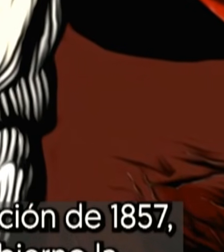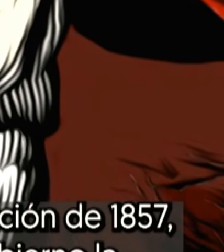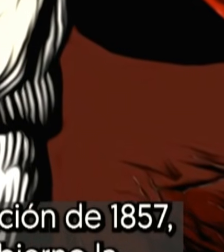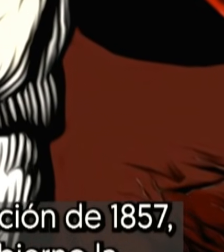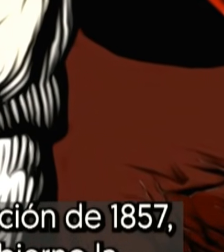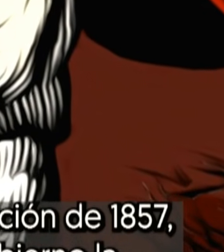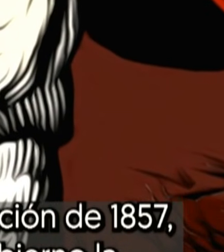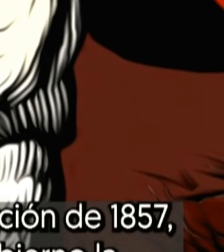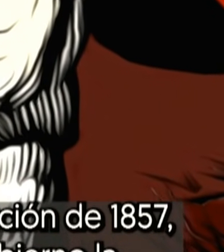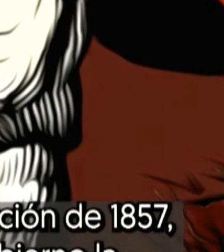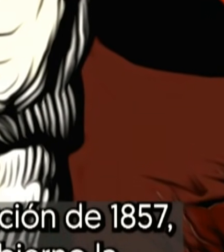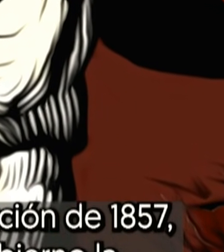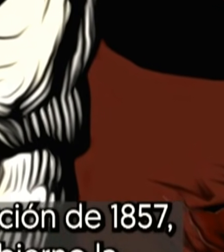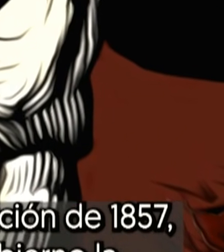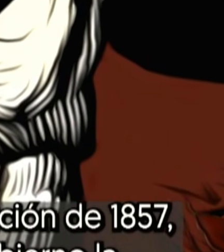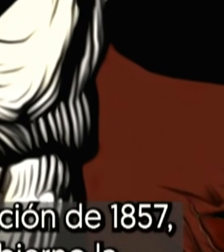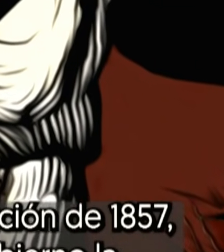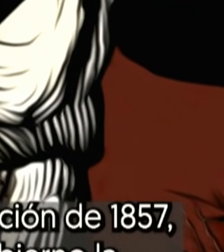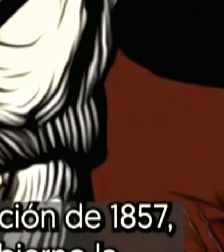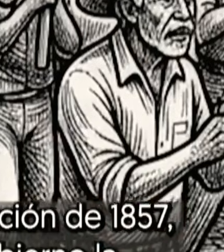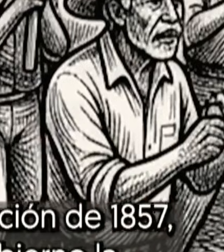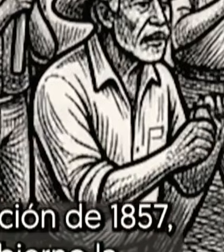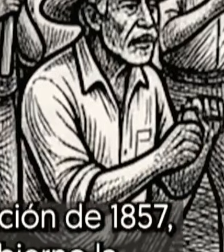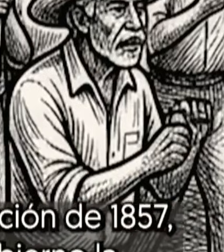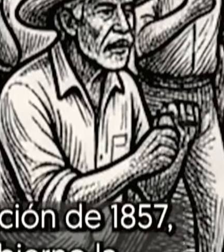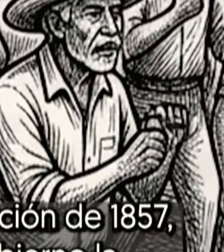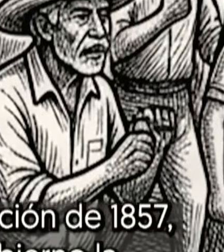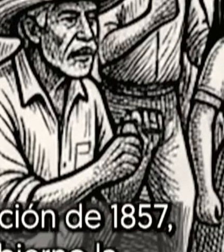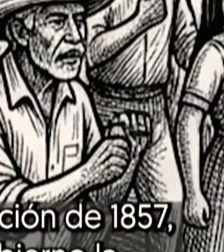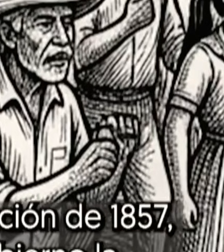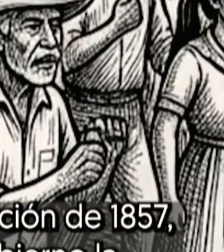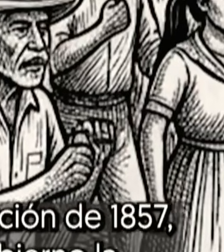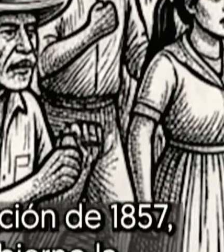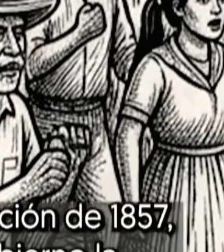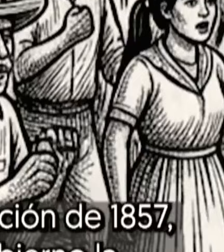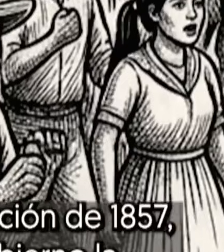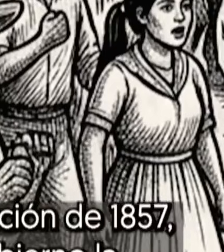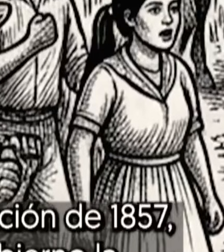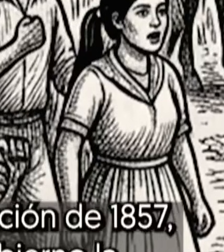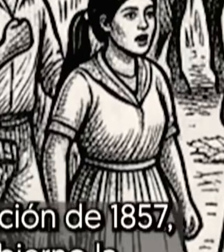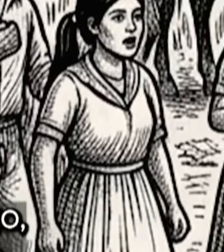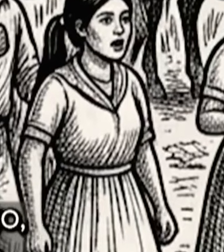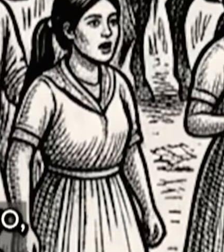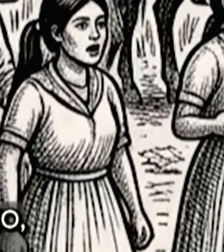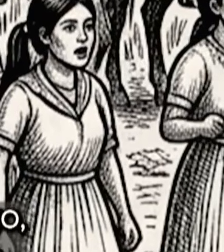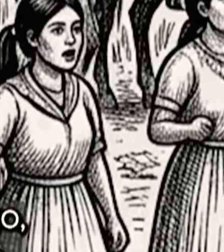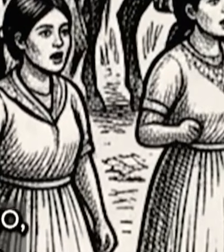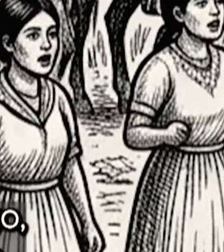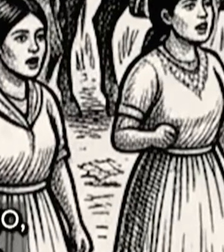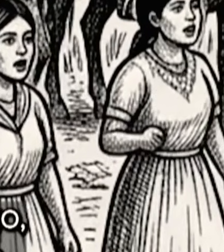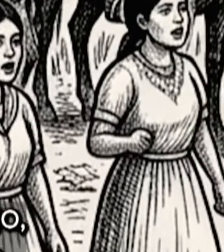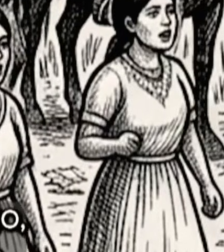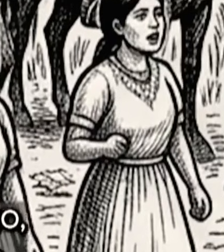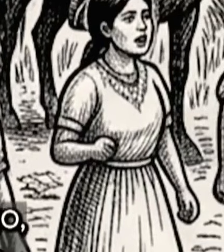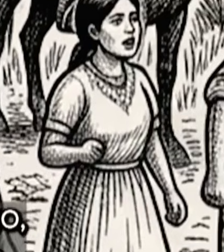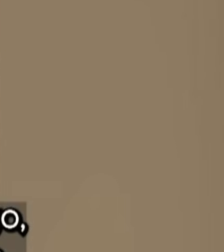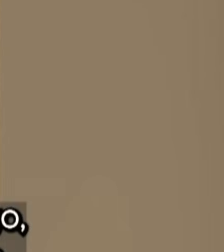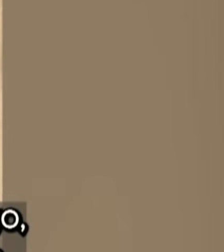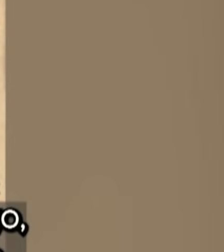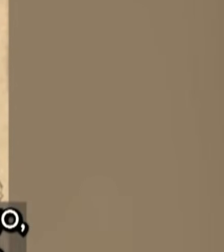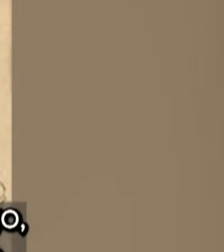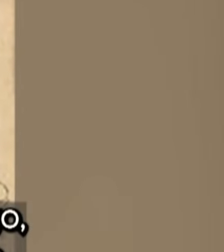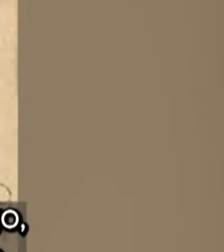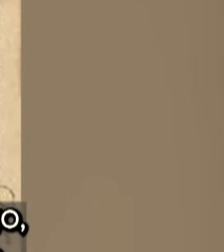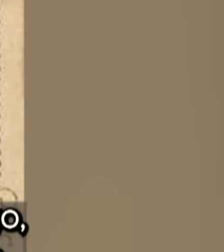de la nueva Constitución de 1857, muchos pueblos indígenas exigieron al gobierno la restitución de sus tierras.